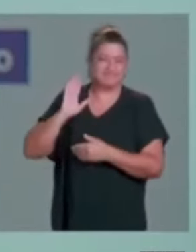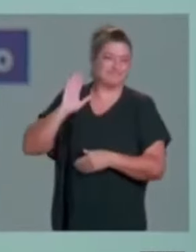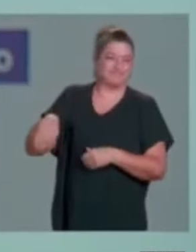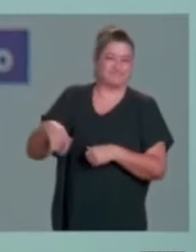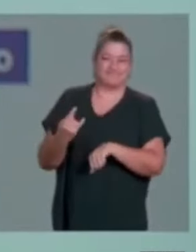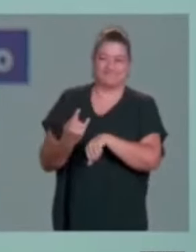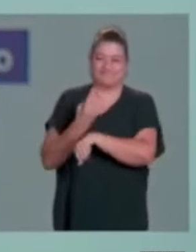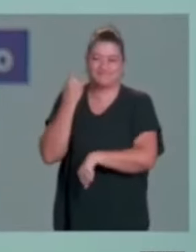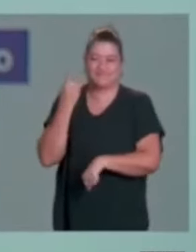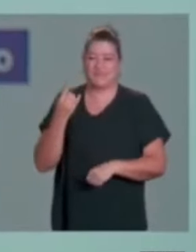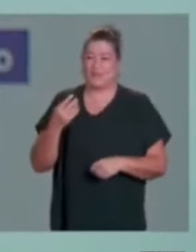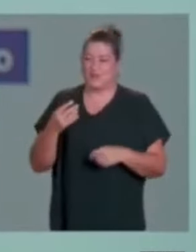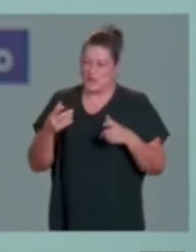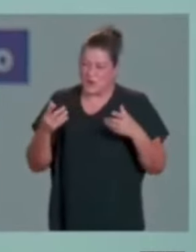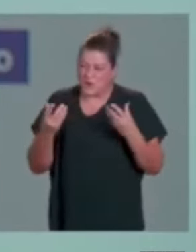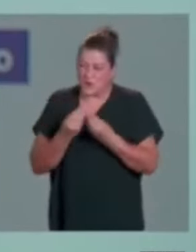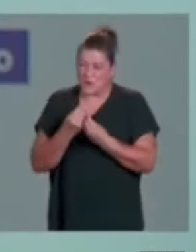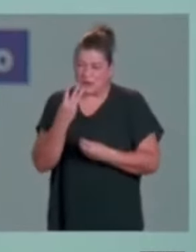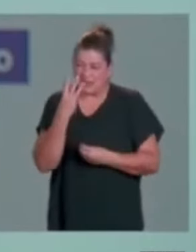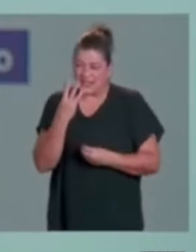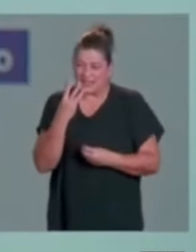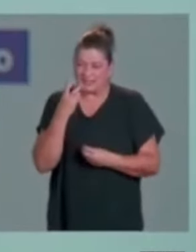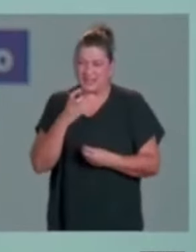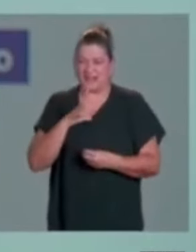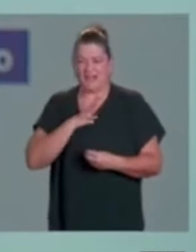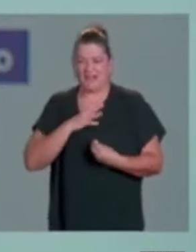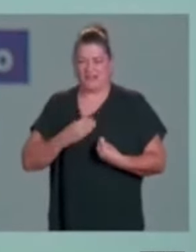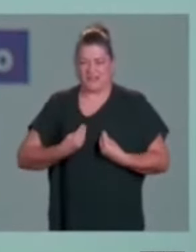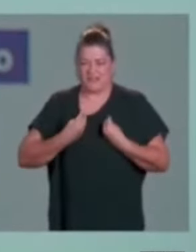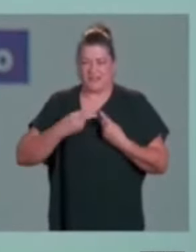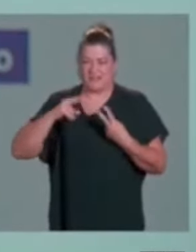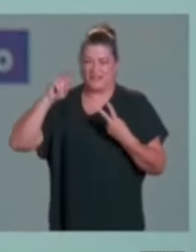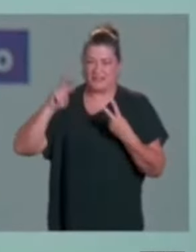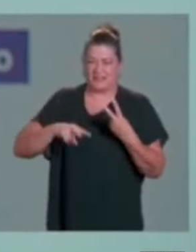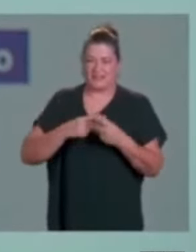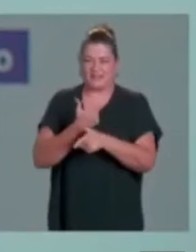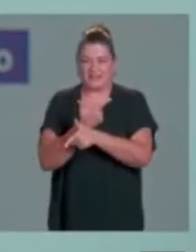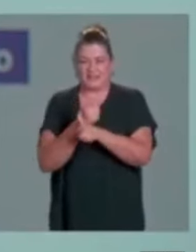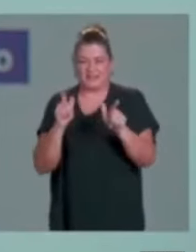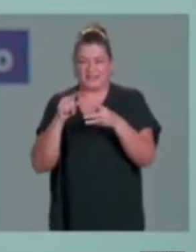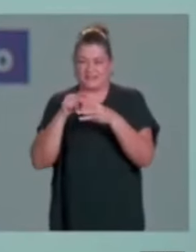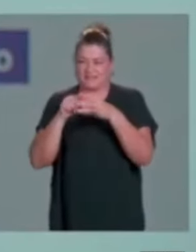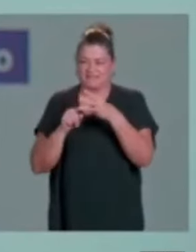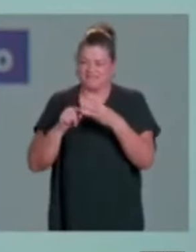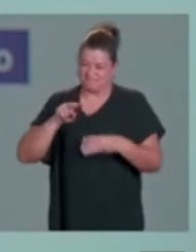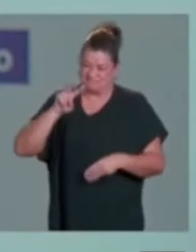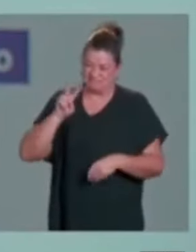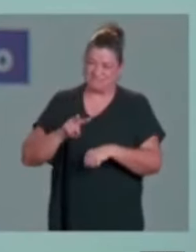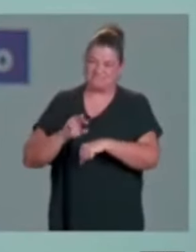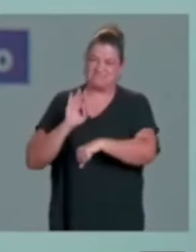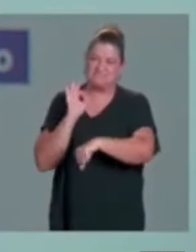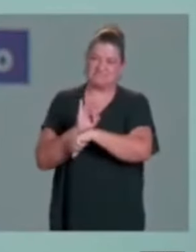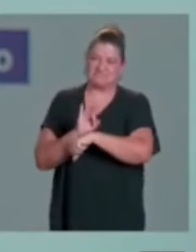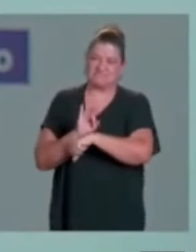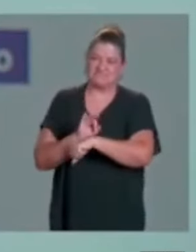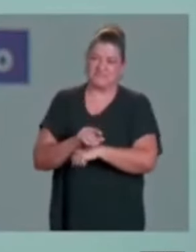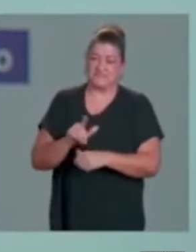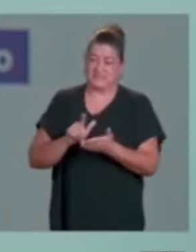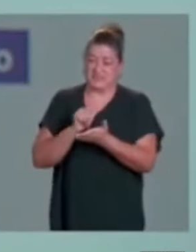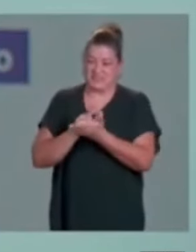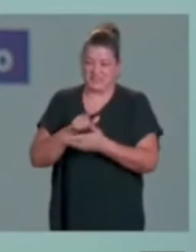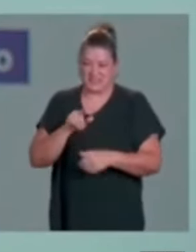tres valores: vida, verdad y libertad. Traigamos la vida donde hoy se pasea la